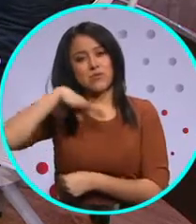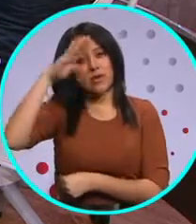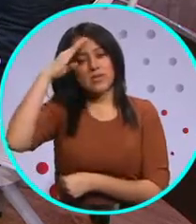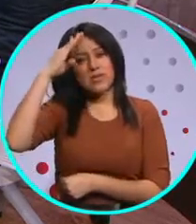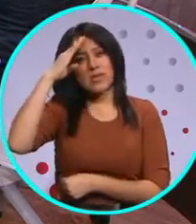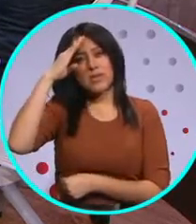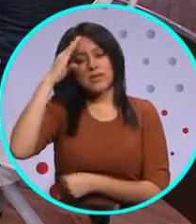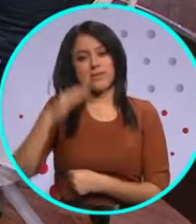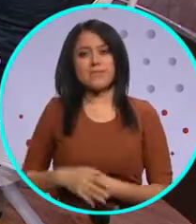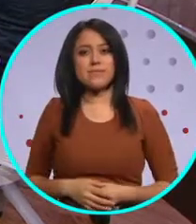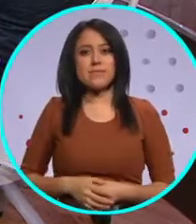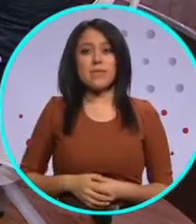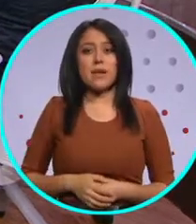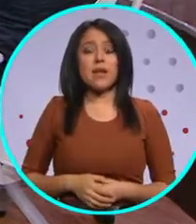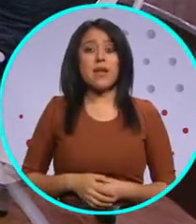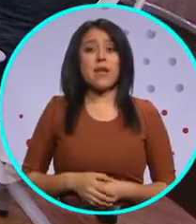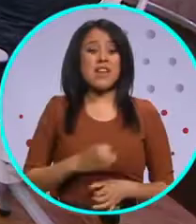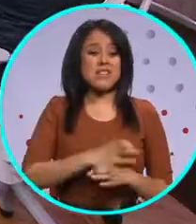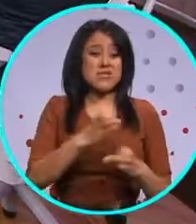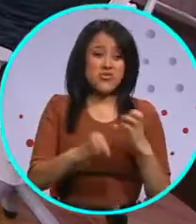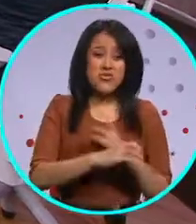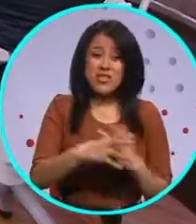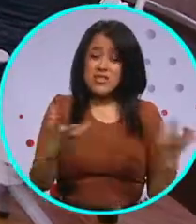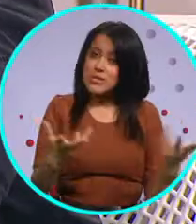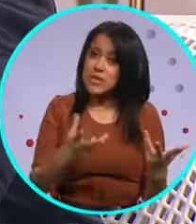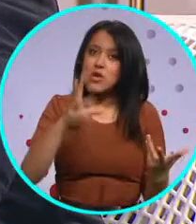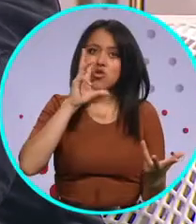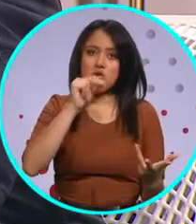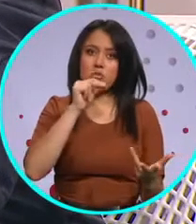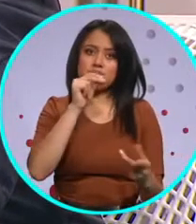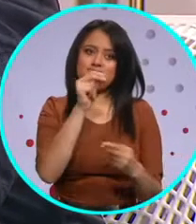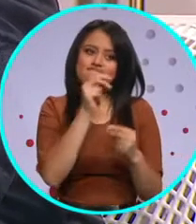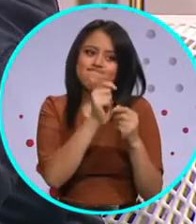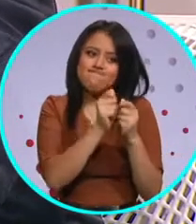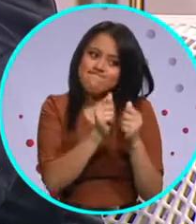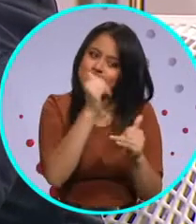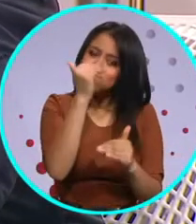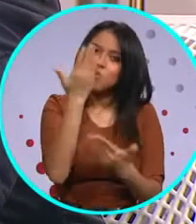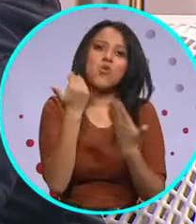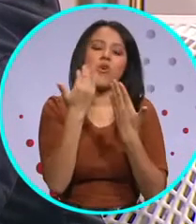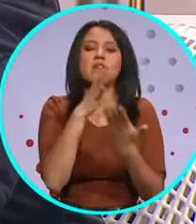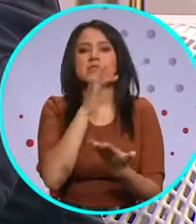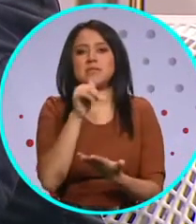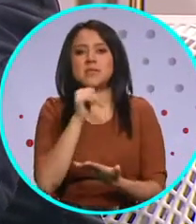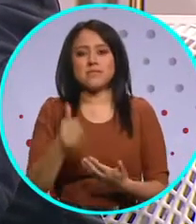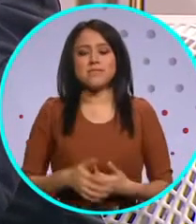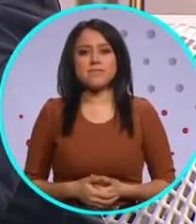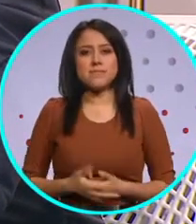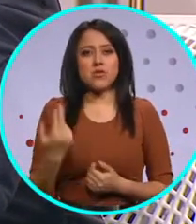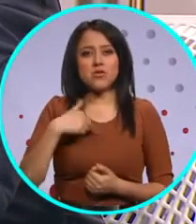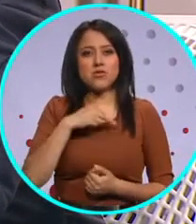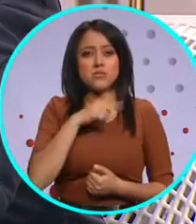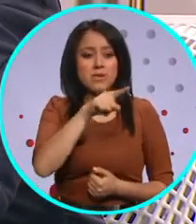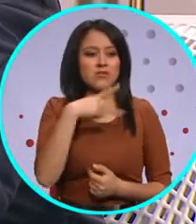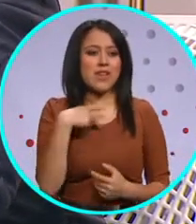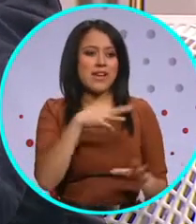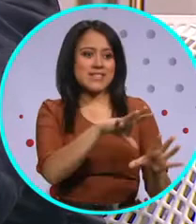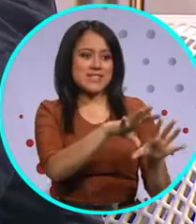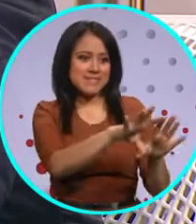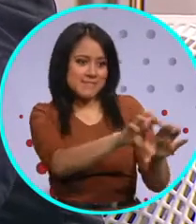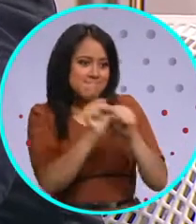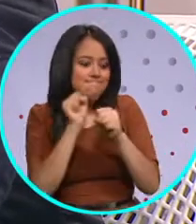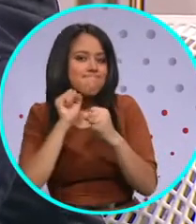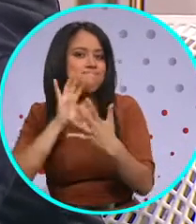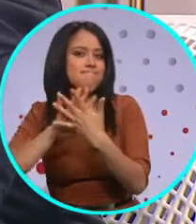de hacer o buscar que el delito no se cometa lleva a sus mínimas expresiones y obviamente cuando tenemos el delincuente correspondiente